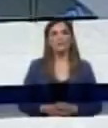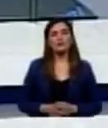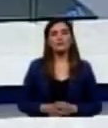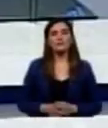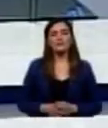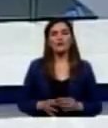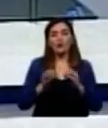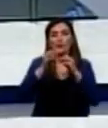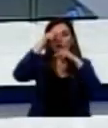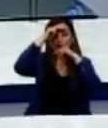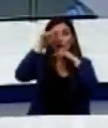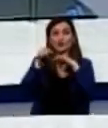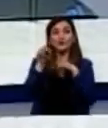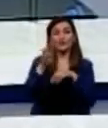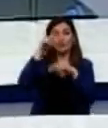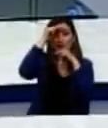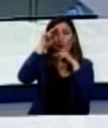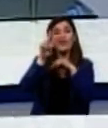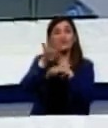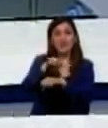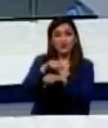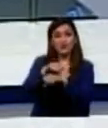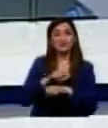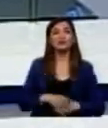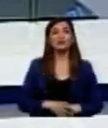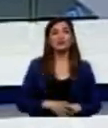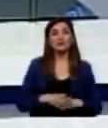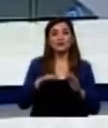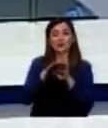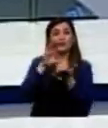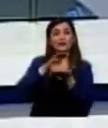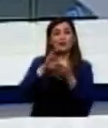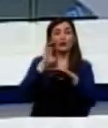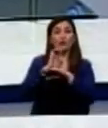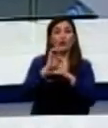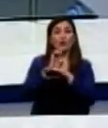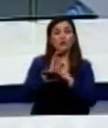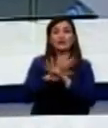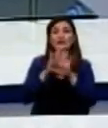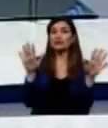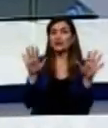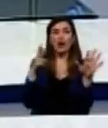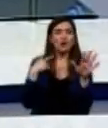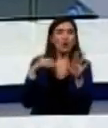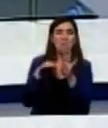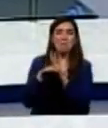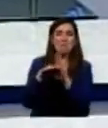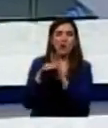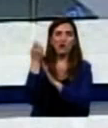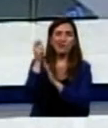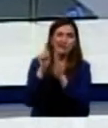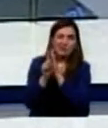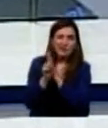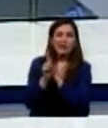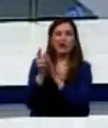horas. Más noticias, amigos, aquí en 24 horas. El Banco Central del Ecuador desactivó de forma definitiva las cuentas de dinero electrónico